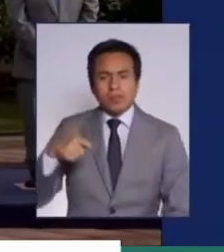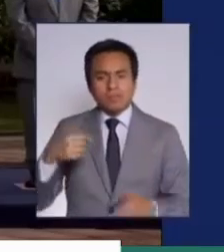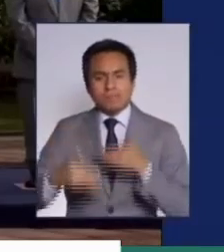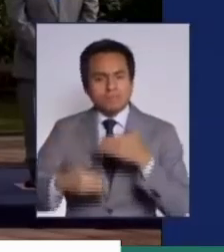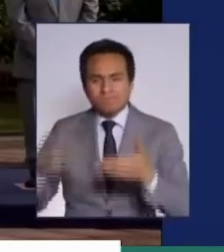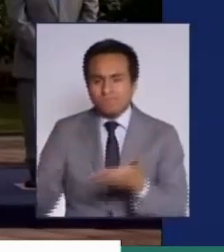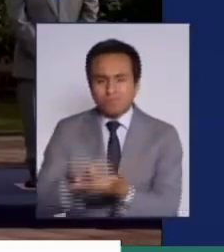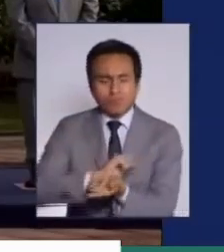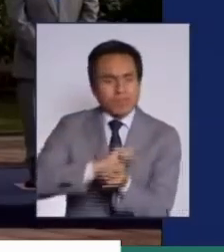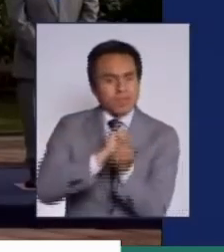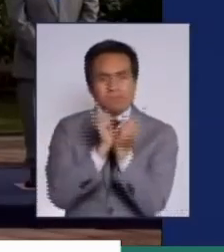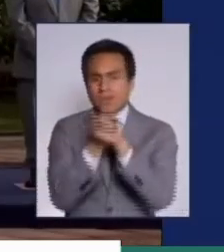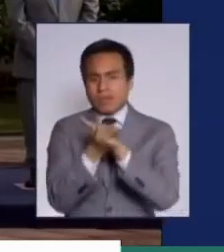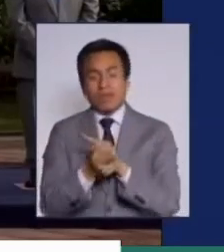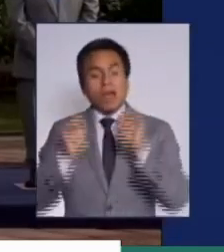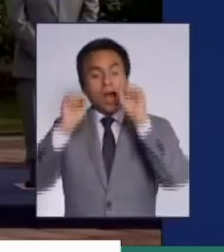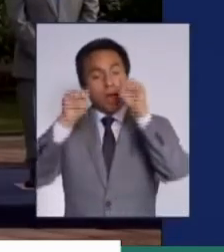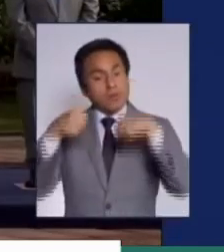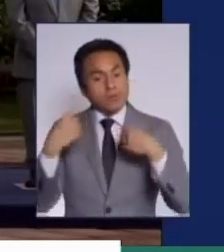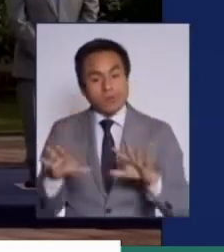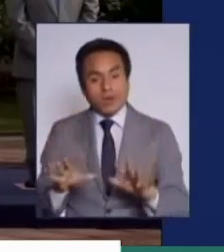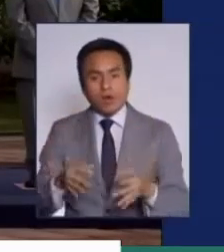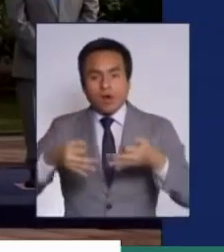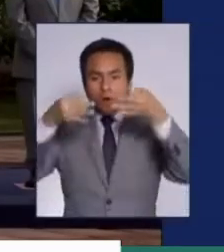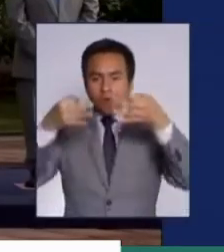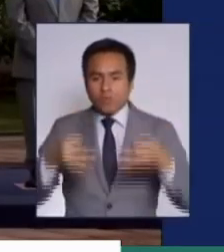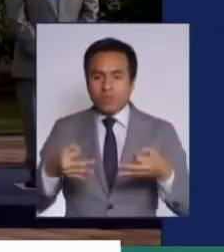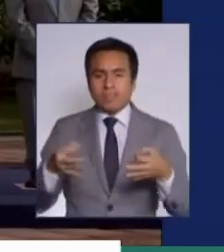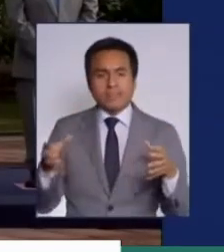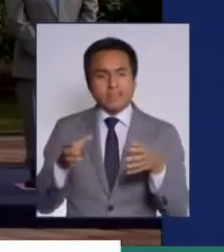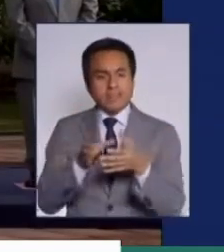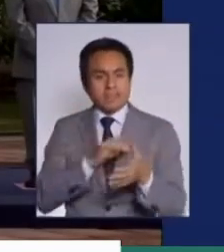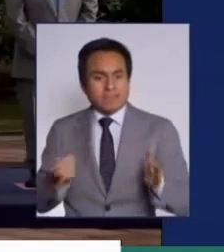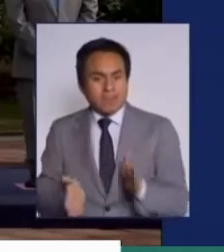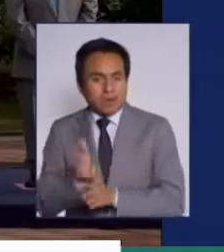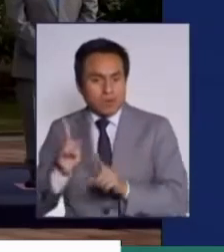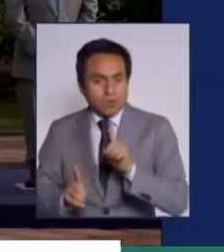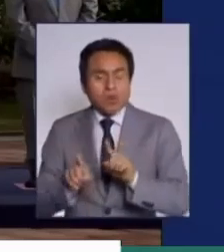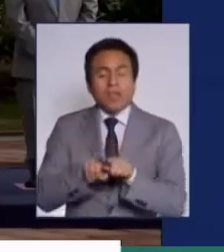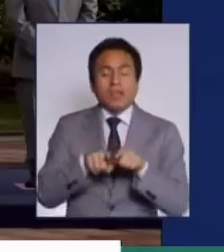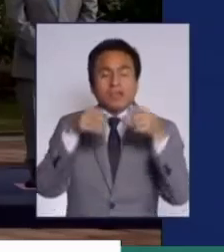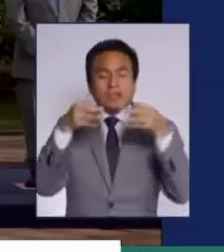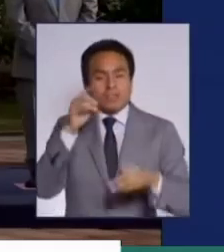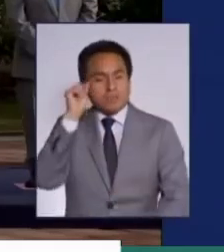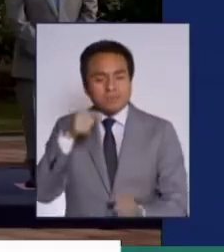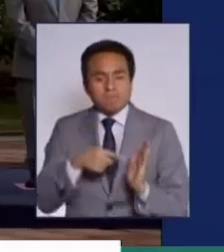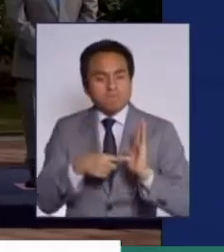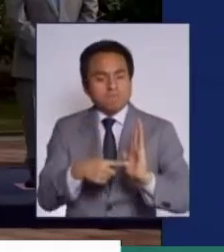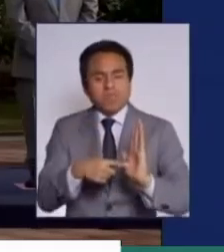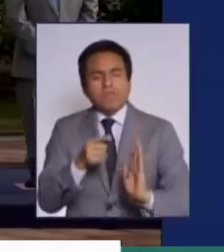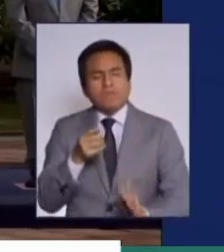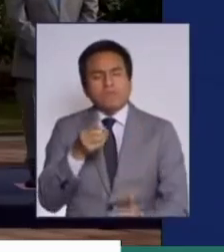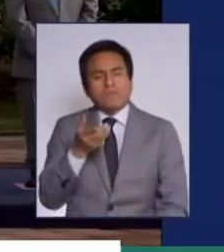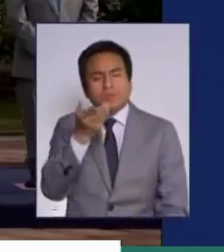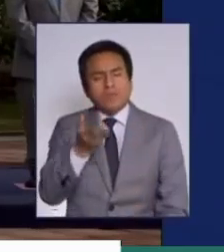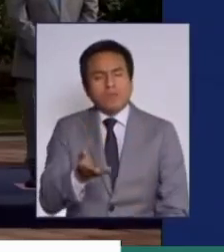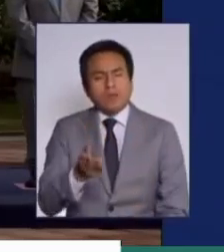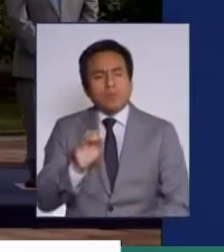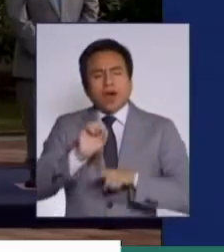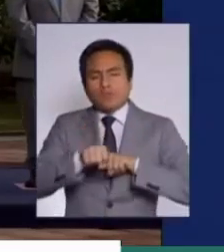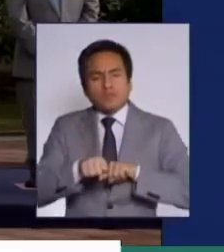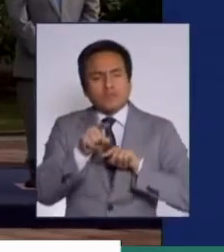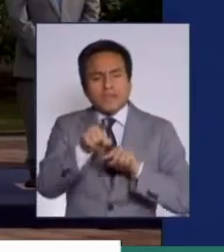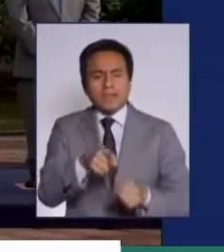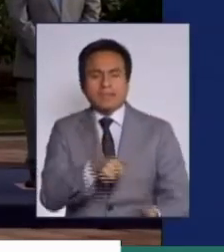tan elevado de la diferencia si uno retira el 10% o no al finalizar nuestro periodo laboral, ¿cierto? Las pensiones van a ser